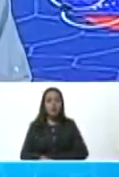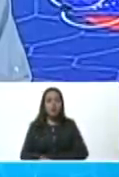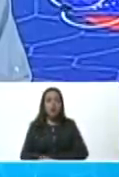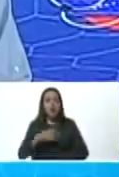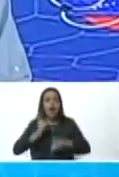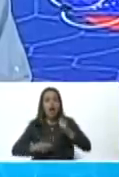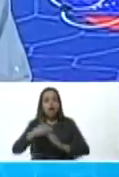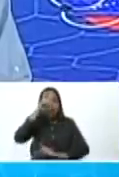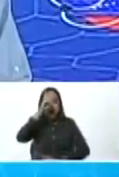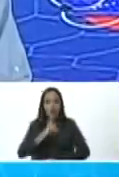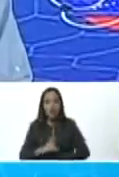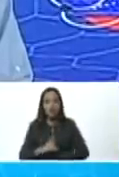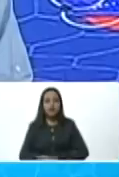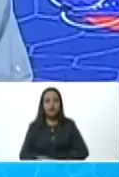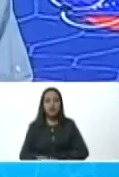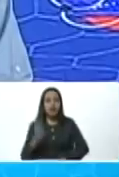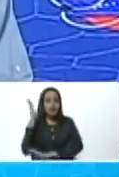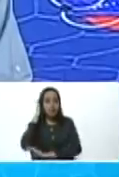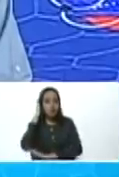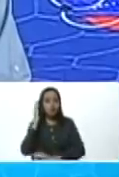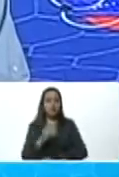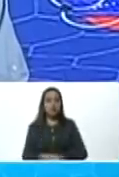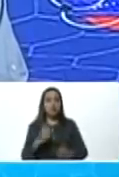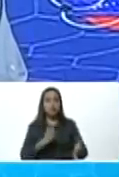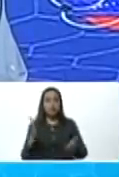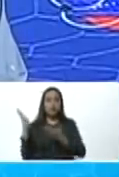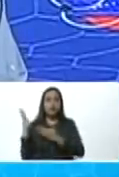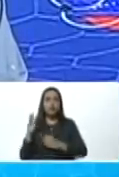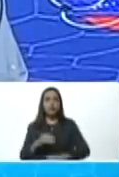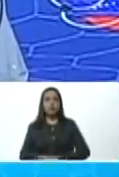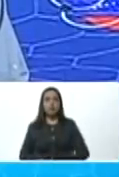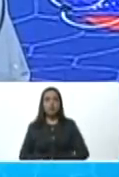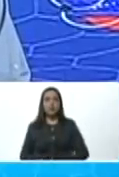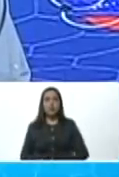alguna discapacidad auditiva. Adelante, compañero.